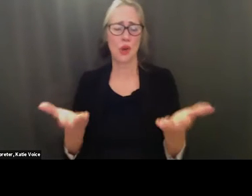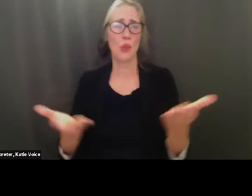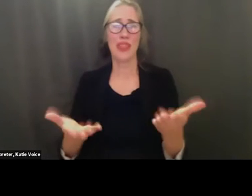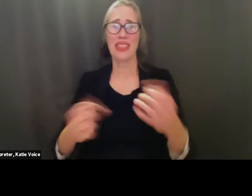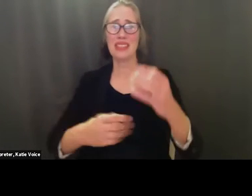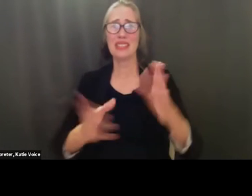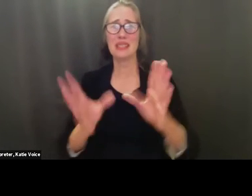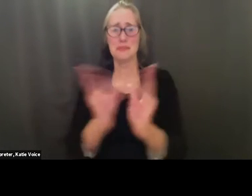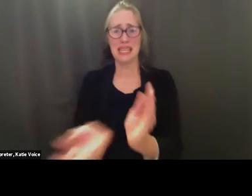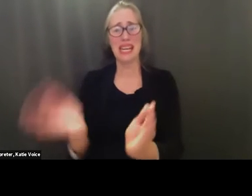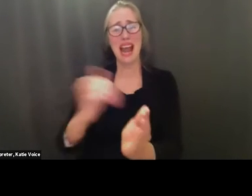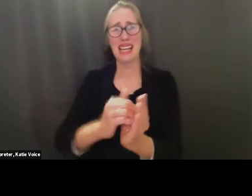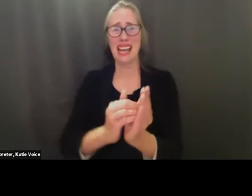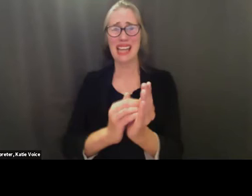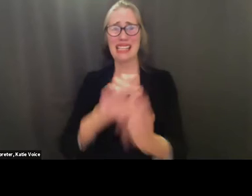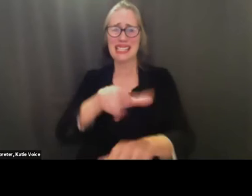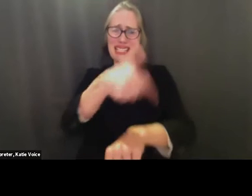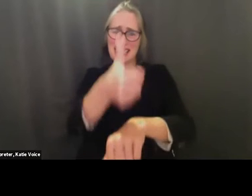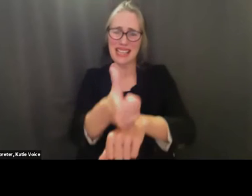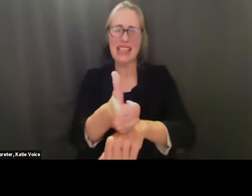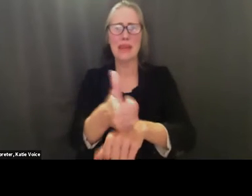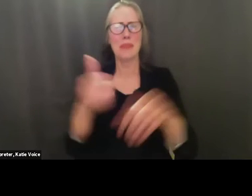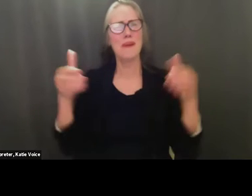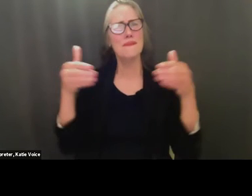La estructura de esa reunión, una vez más,